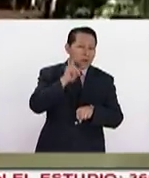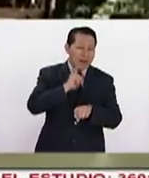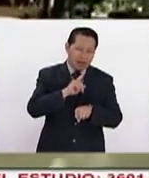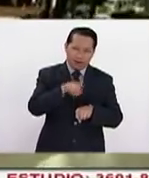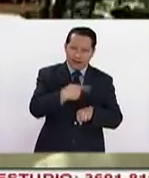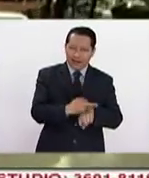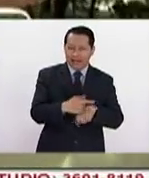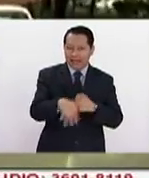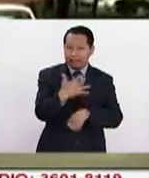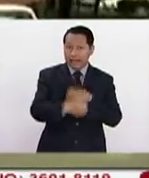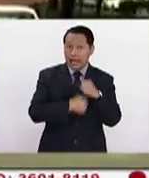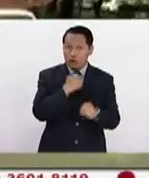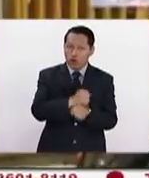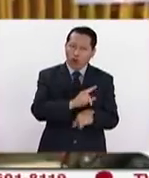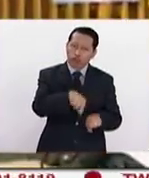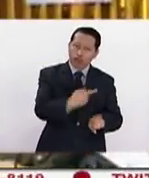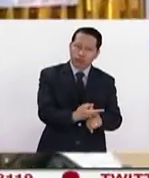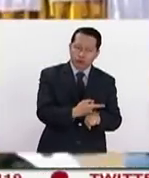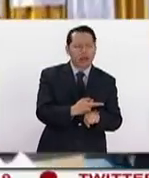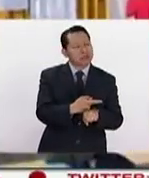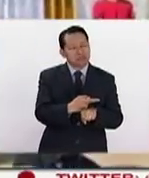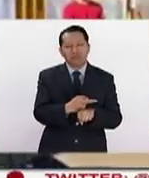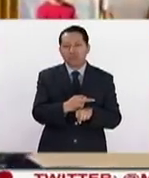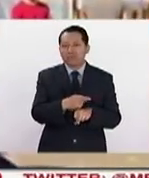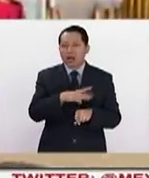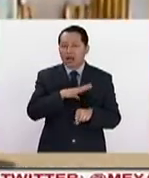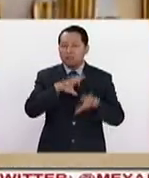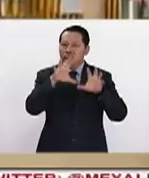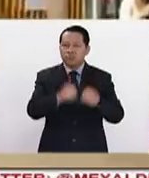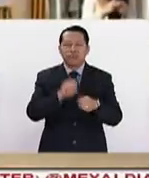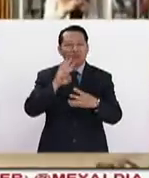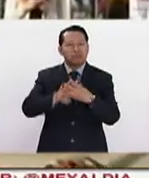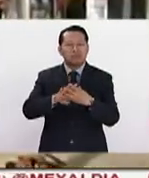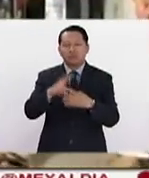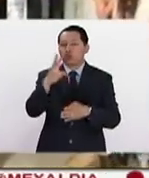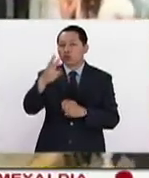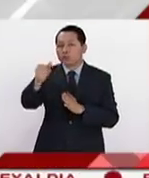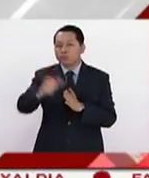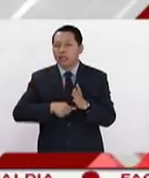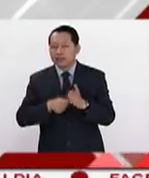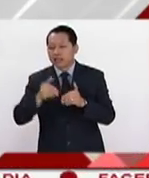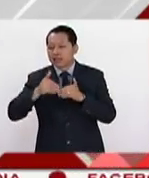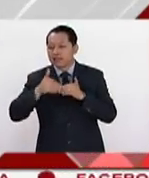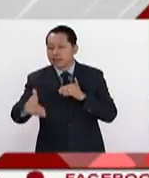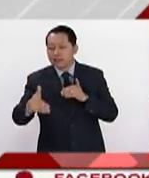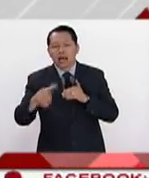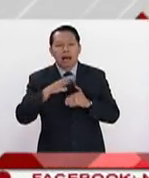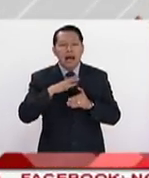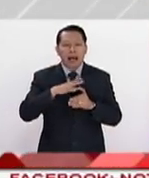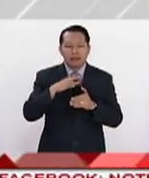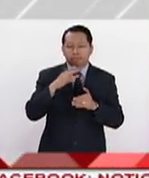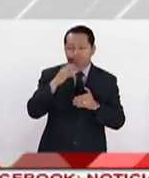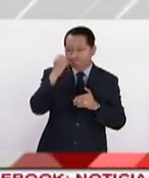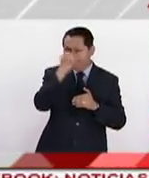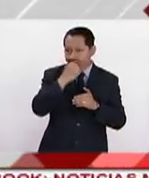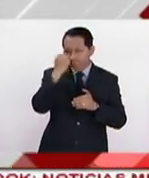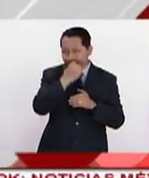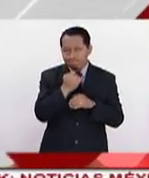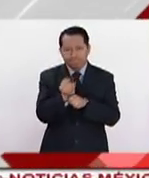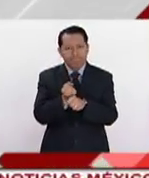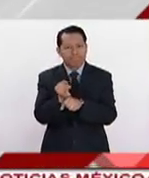años. También se le dictó prisión preventiva y se fijó 2 meses de plazo para el cierre de la